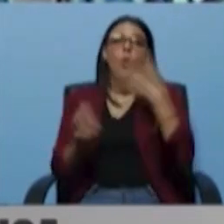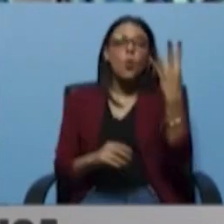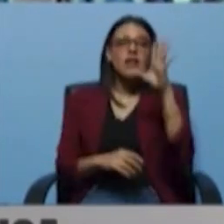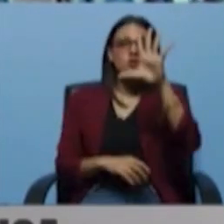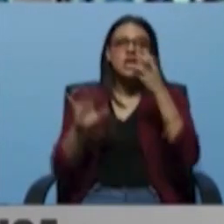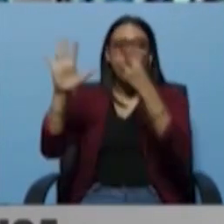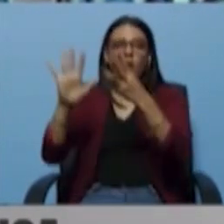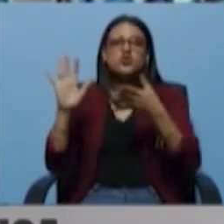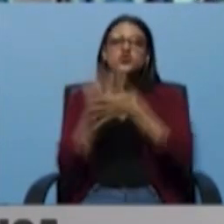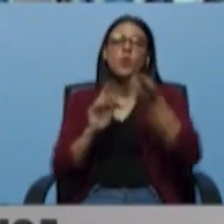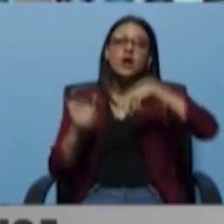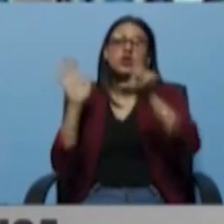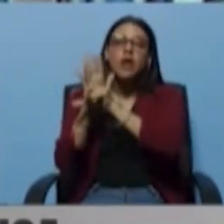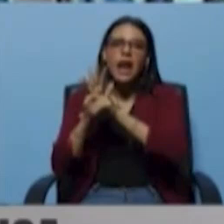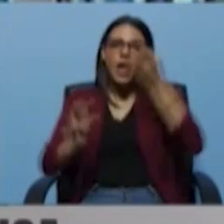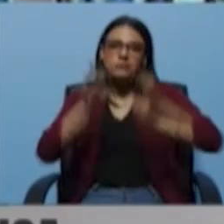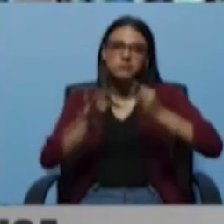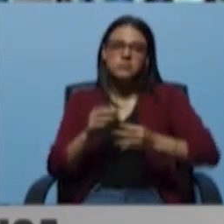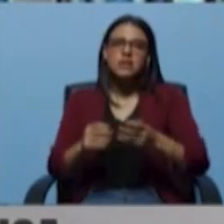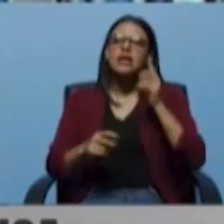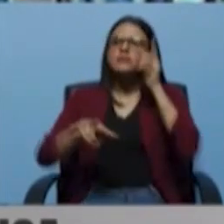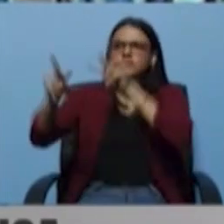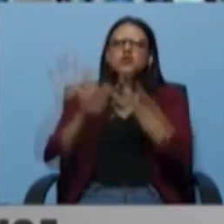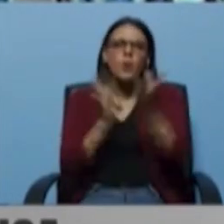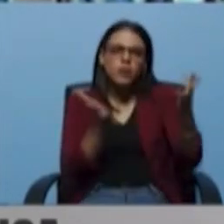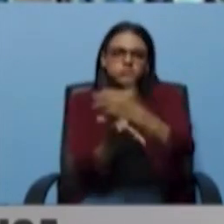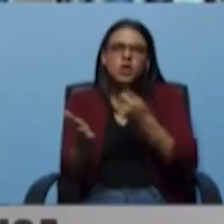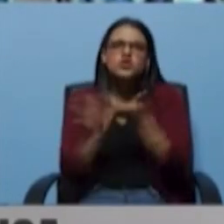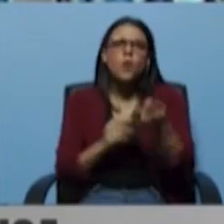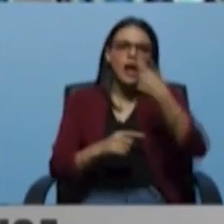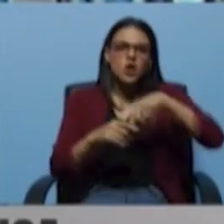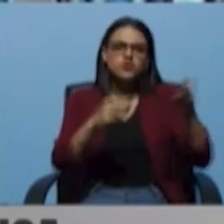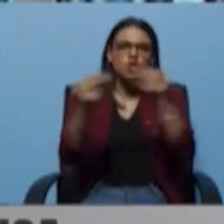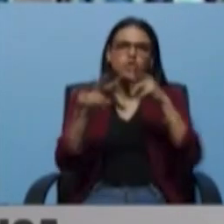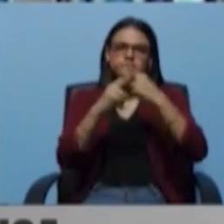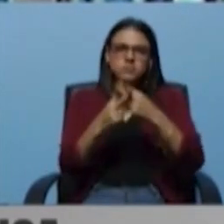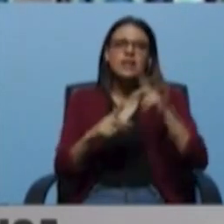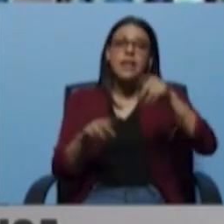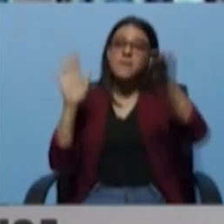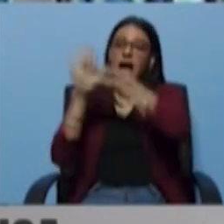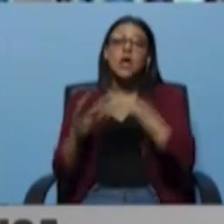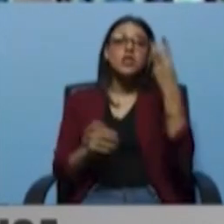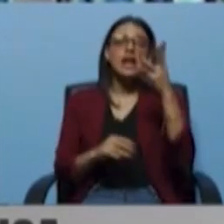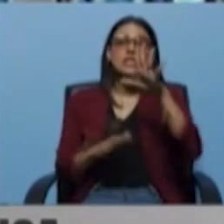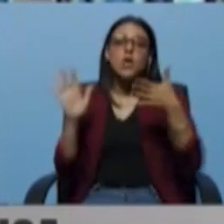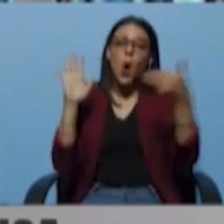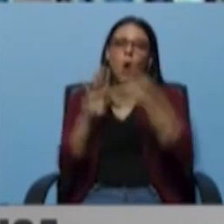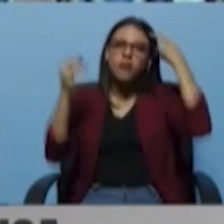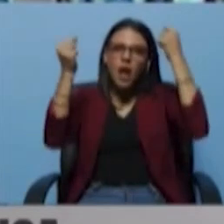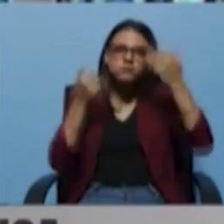Código Penal, legitimación de capitales, artículo 35 de la Ley Orgánica contra la Delincuencia